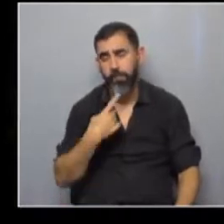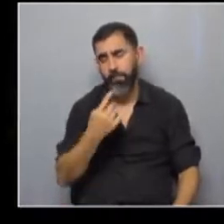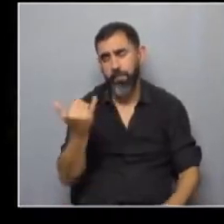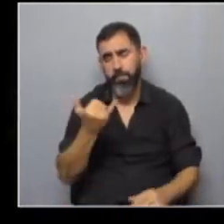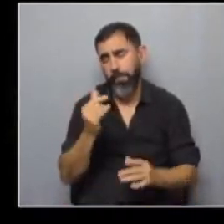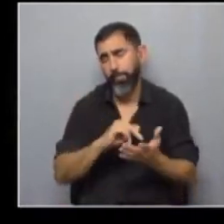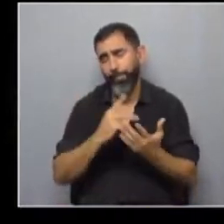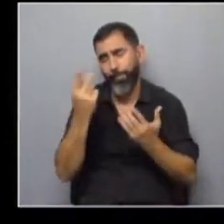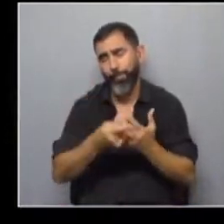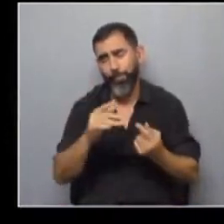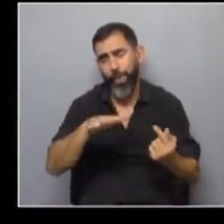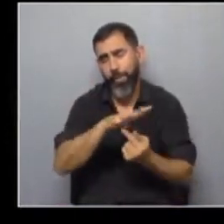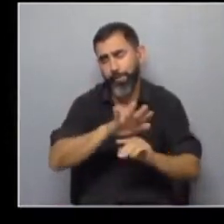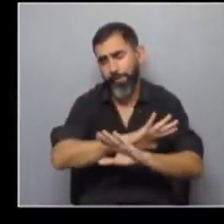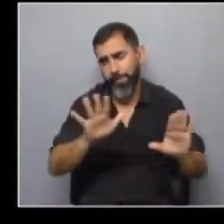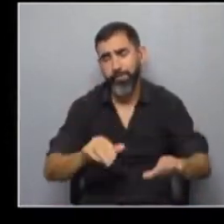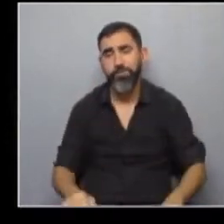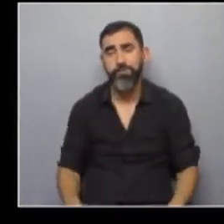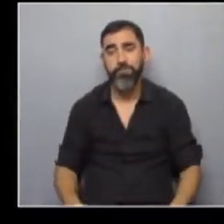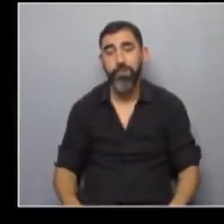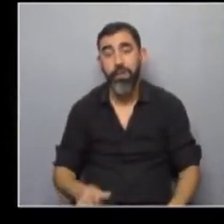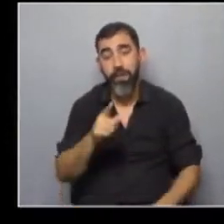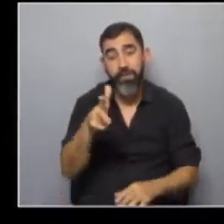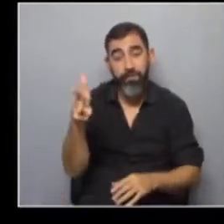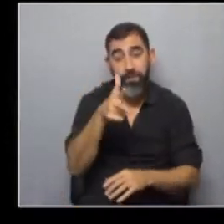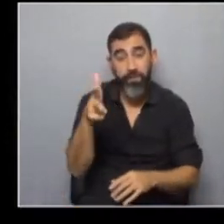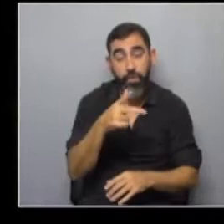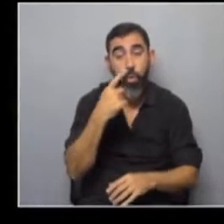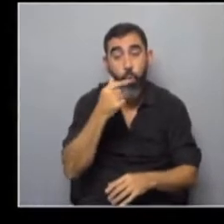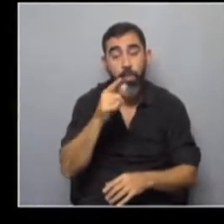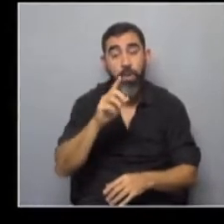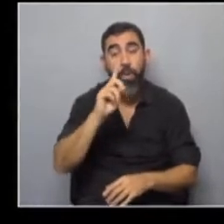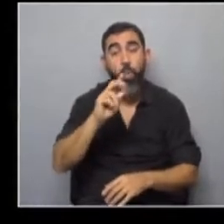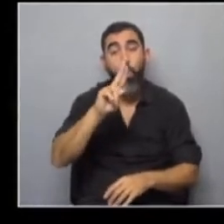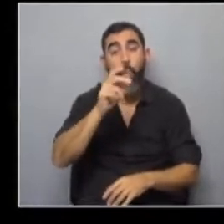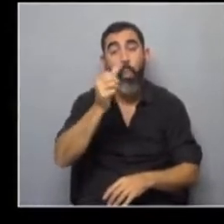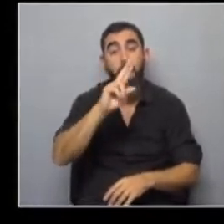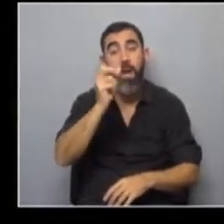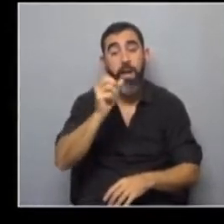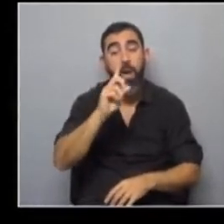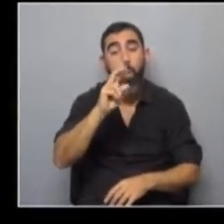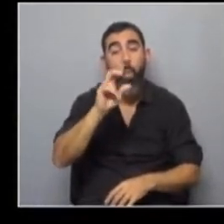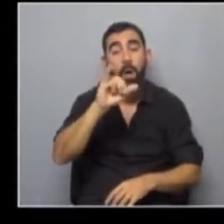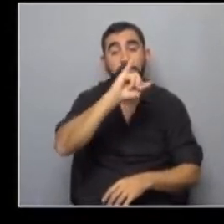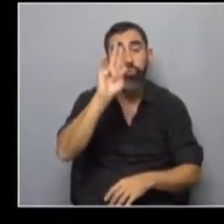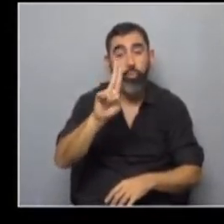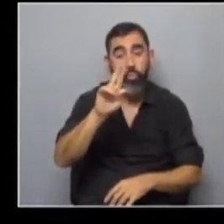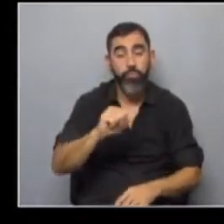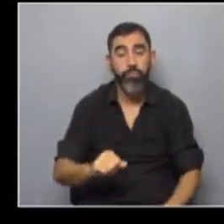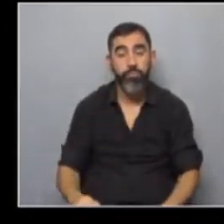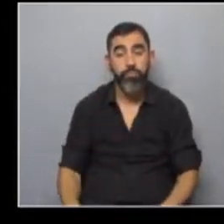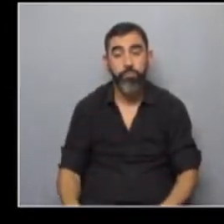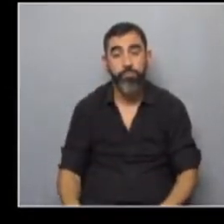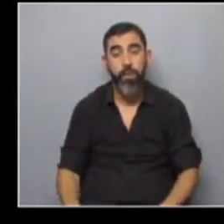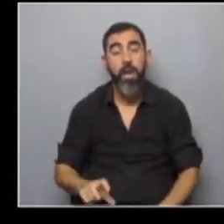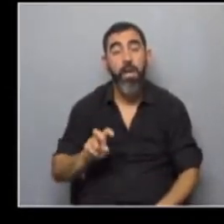se acerca a zonas que están antropizadas. Esa idea de que, tenemos muy fija esa idea de que los animales están solamente en las